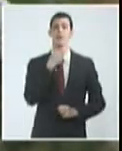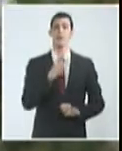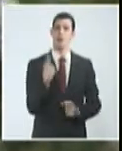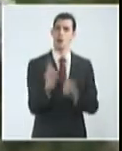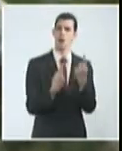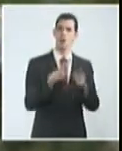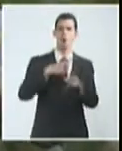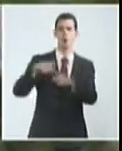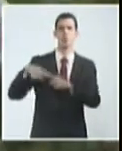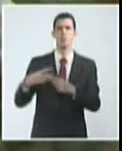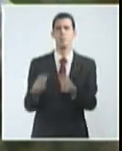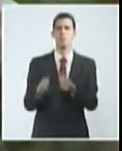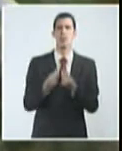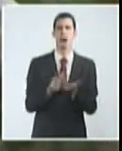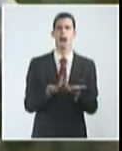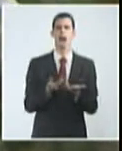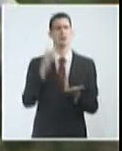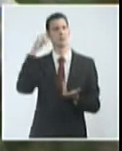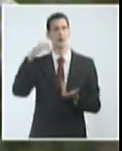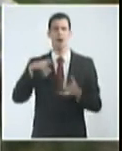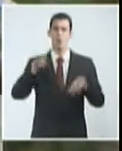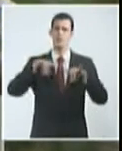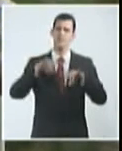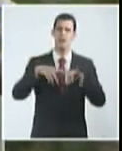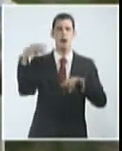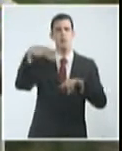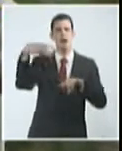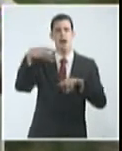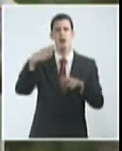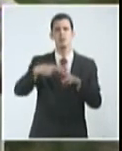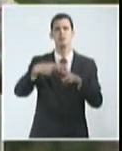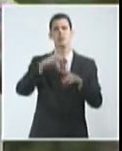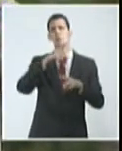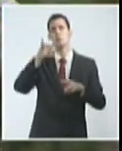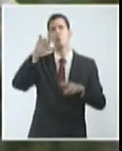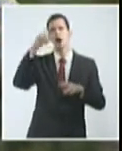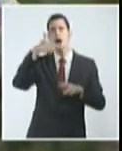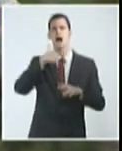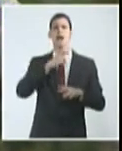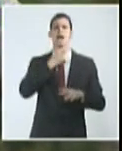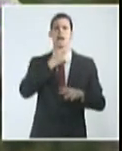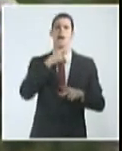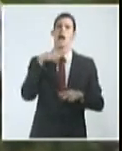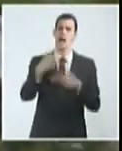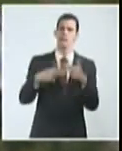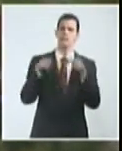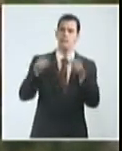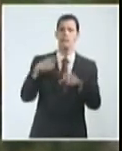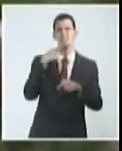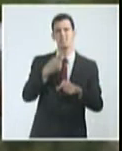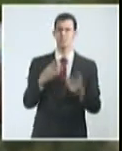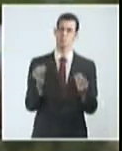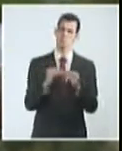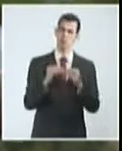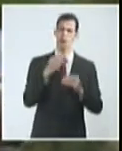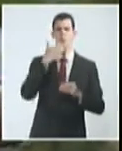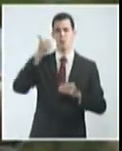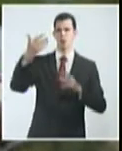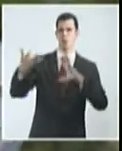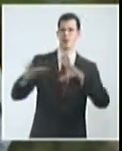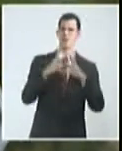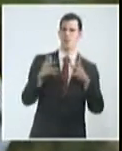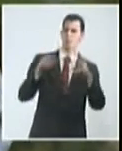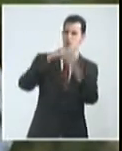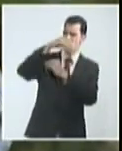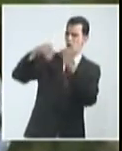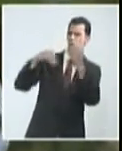de la COJAI para mejorar la gestión de las inversiones en una institución de salud, y todo eso con permanencia